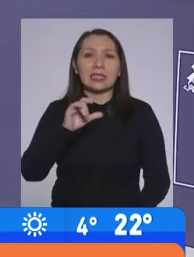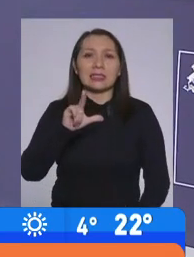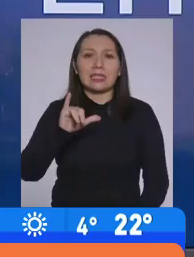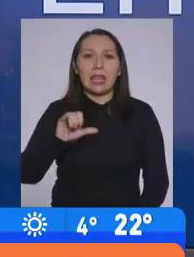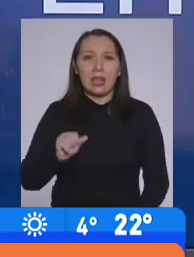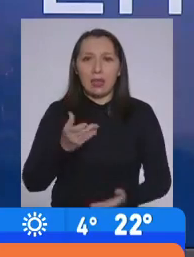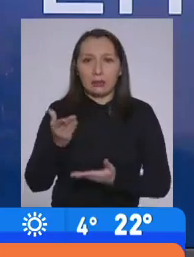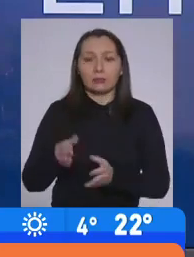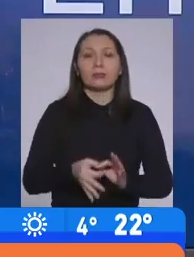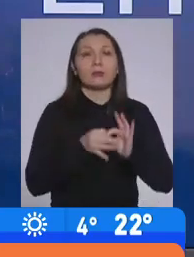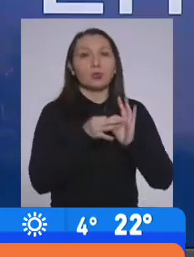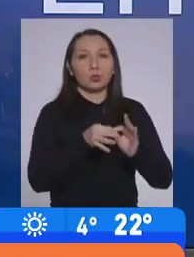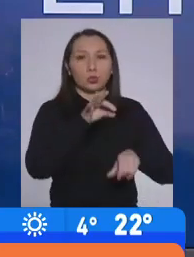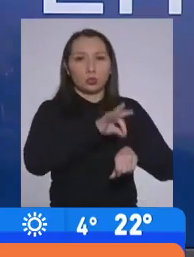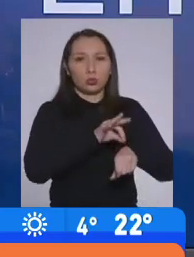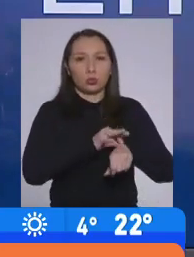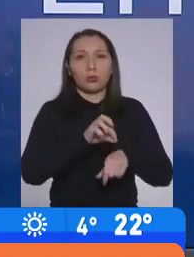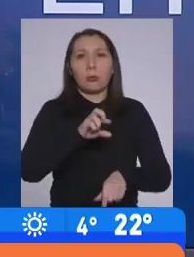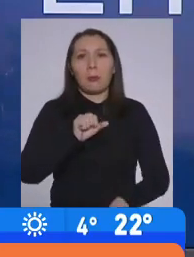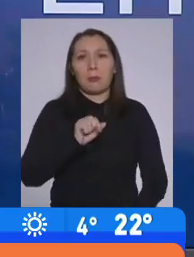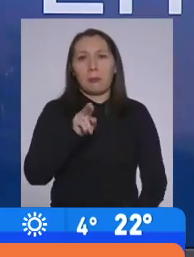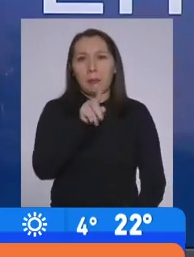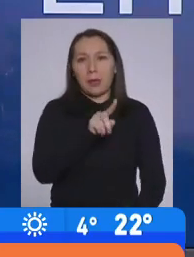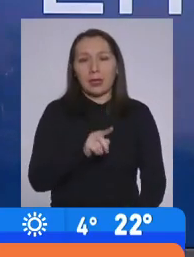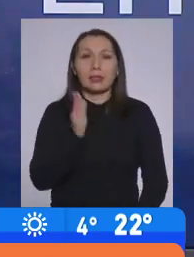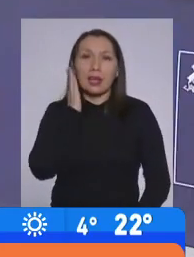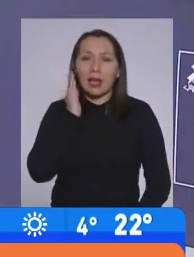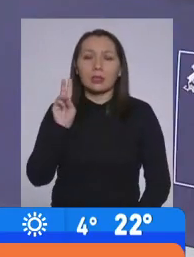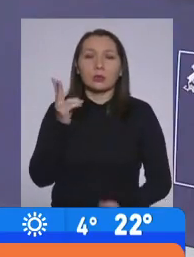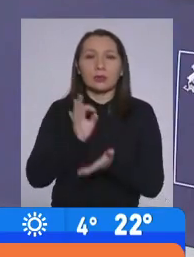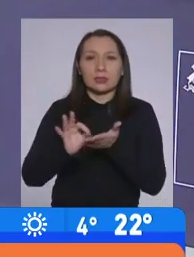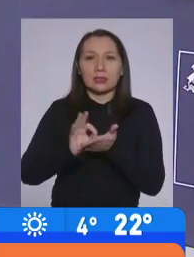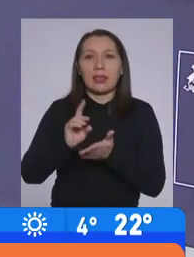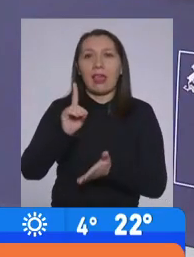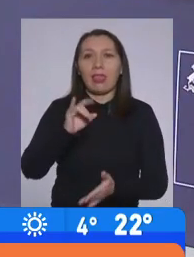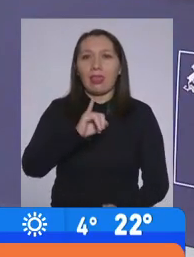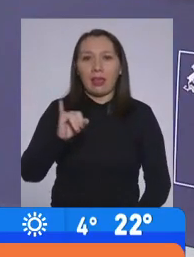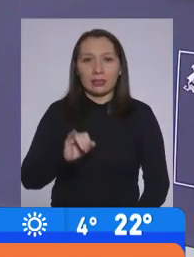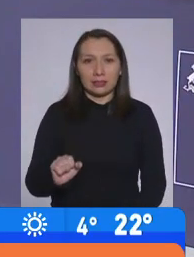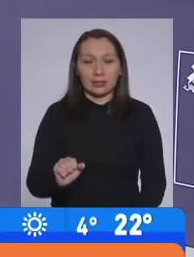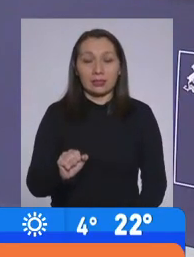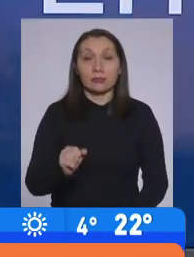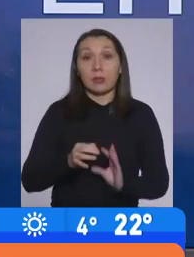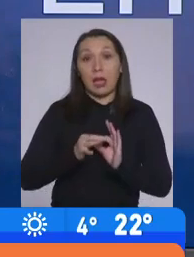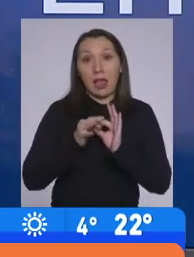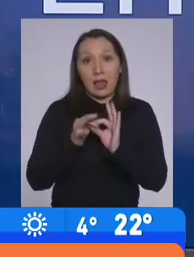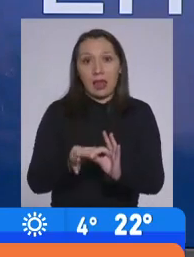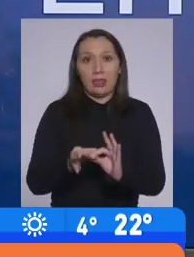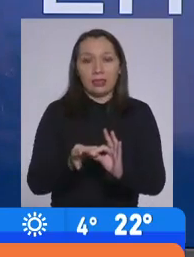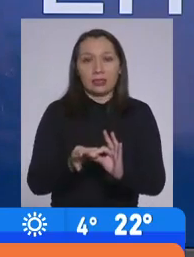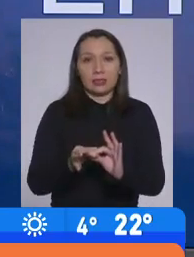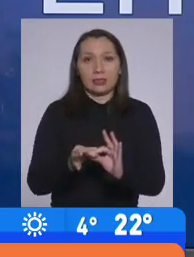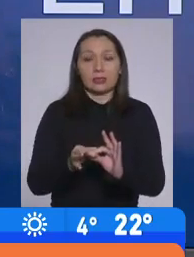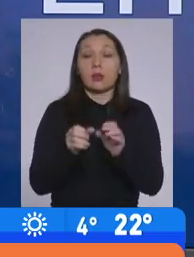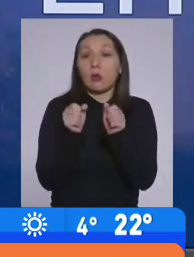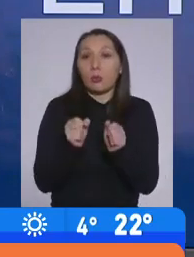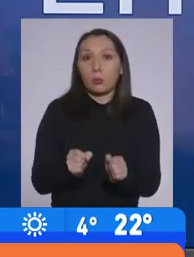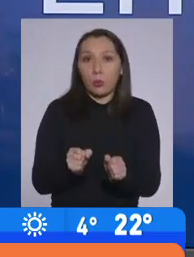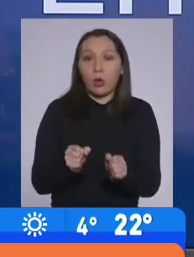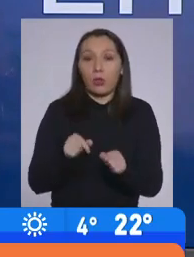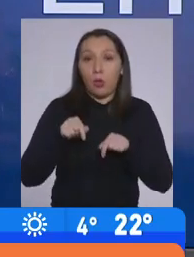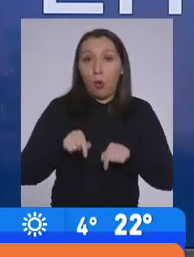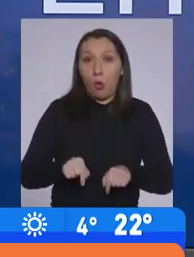palabra muchas gracias doctor enrique parís querida societaria paula daza agradecer la posibilidad